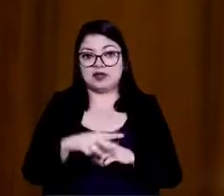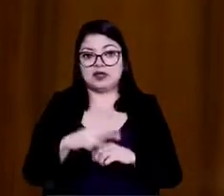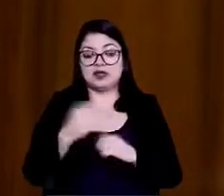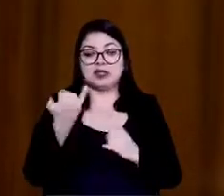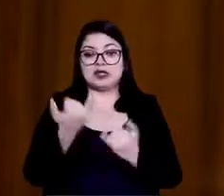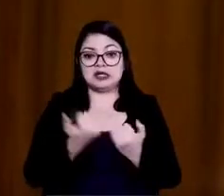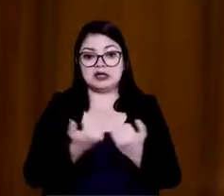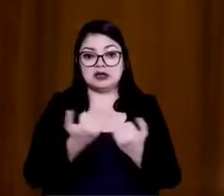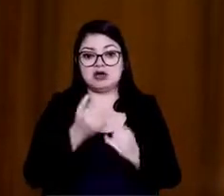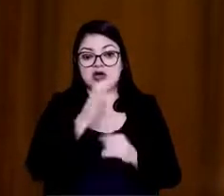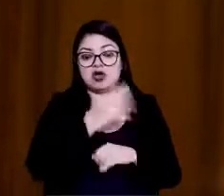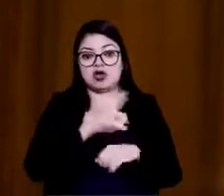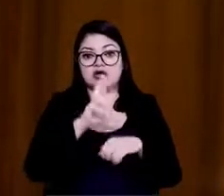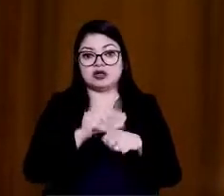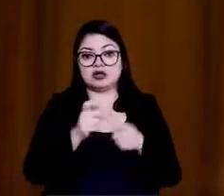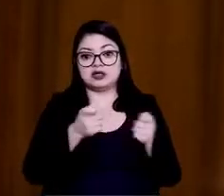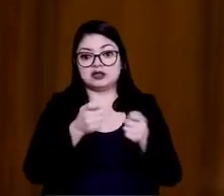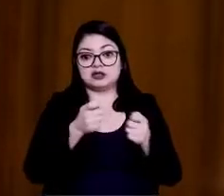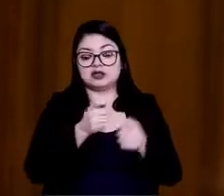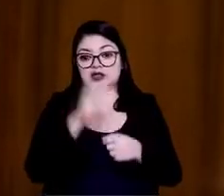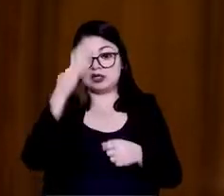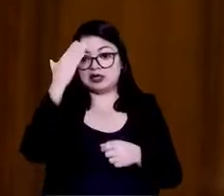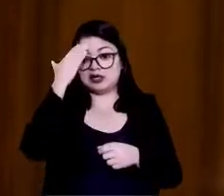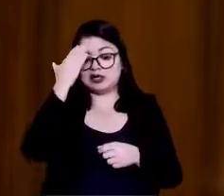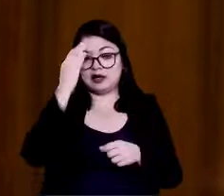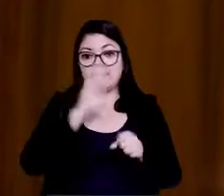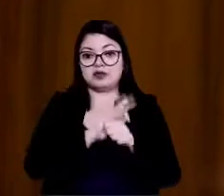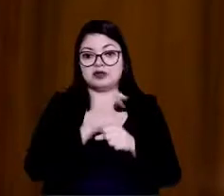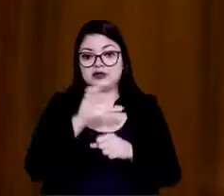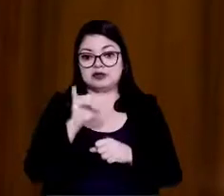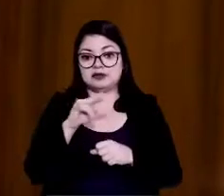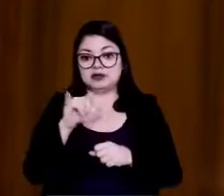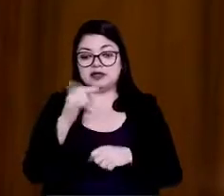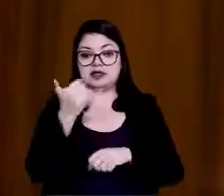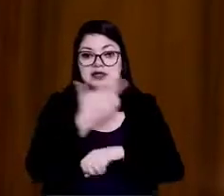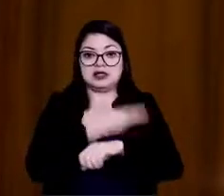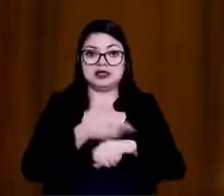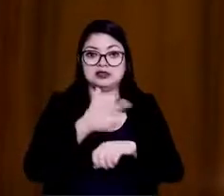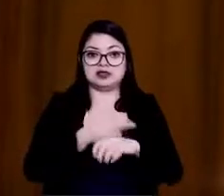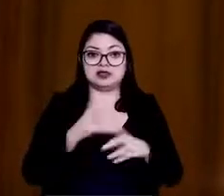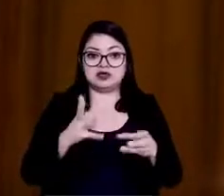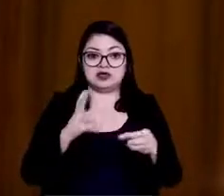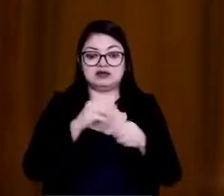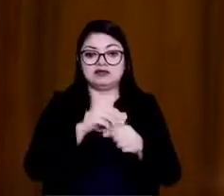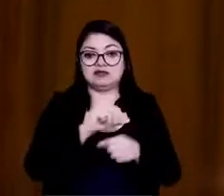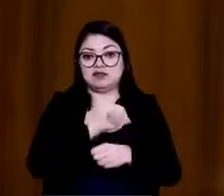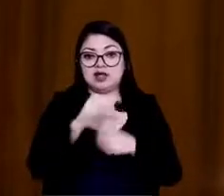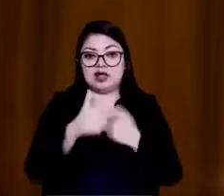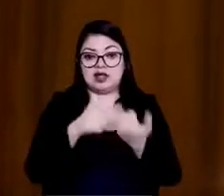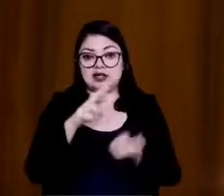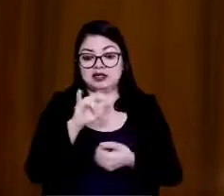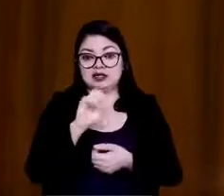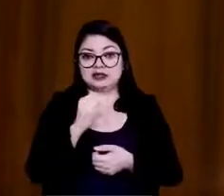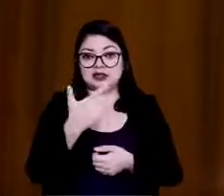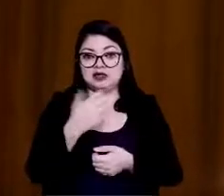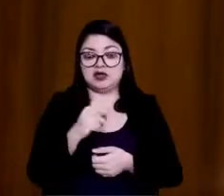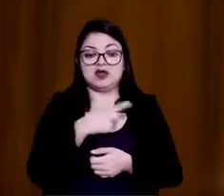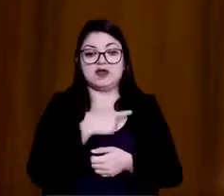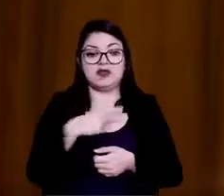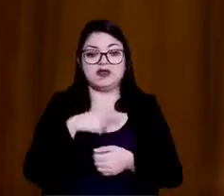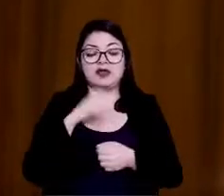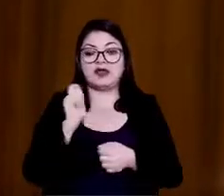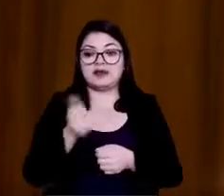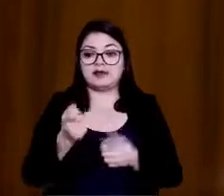la Coordinación General de Protección Civil y Gestión Integral del Riesgo realicen recorridos